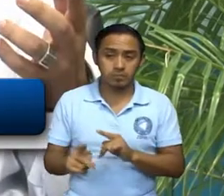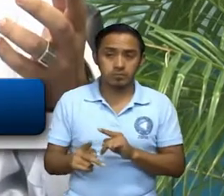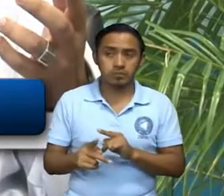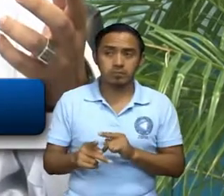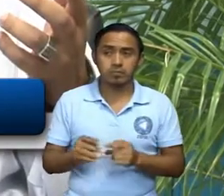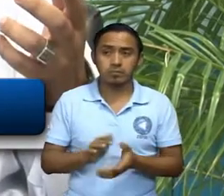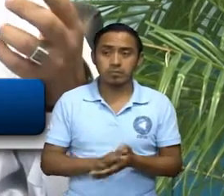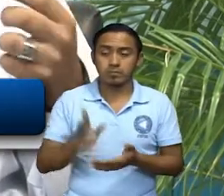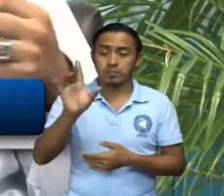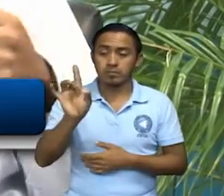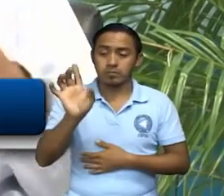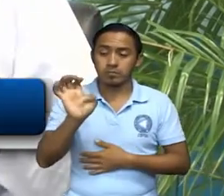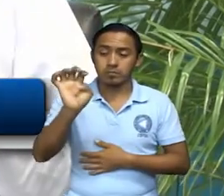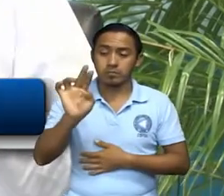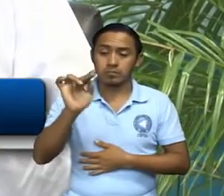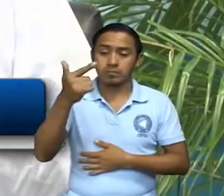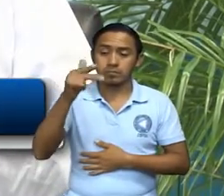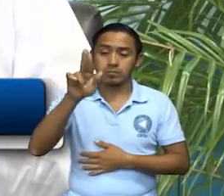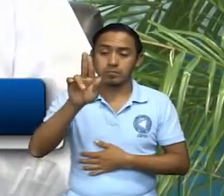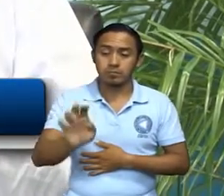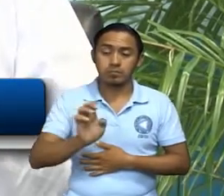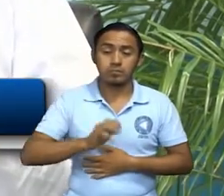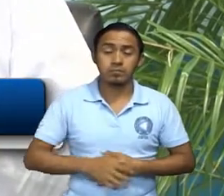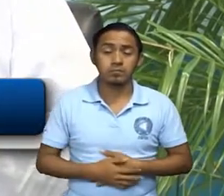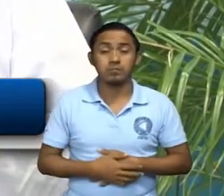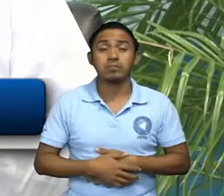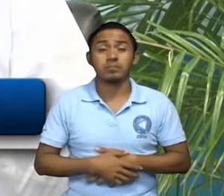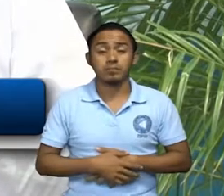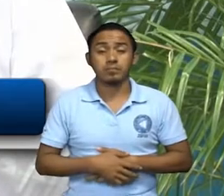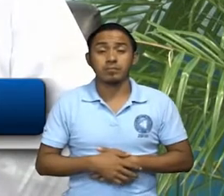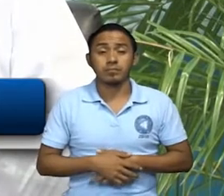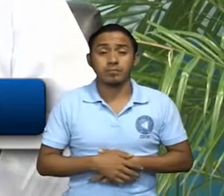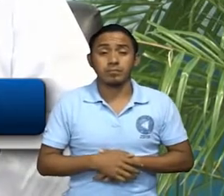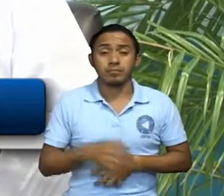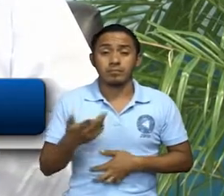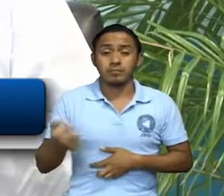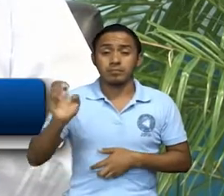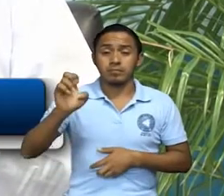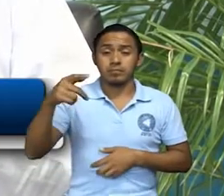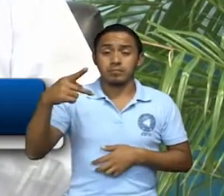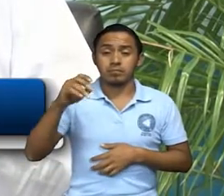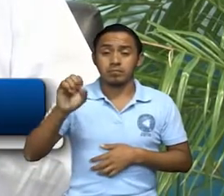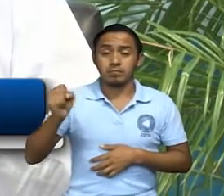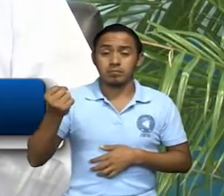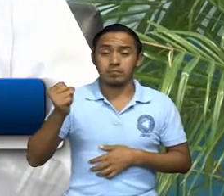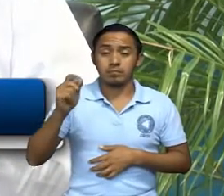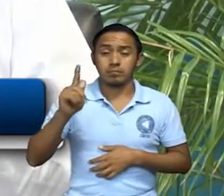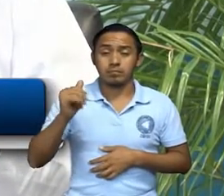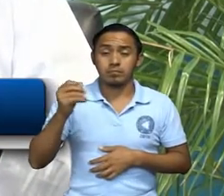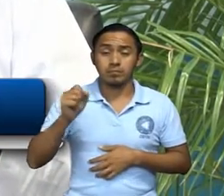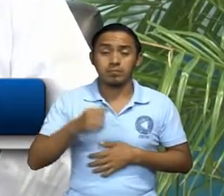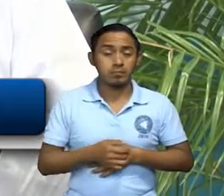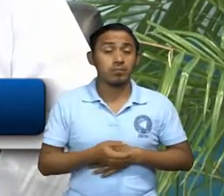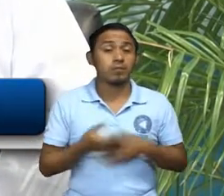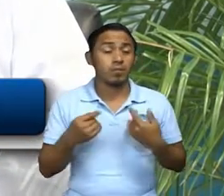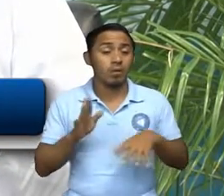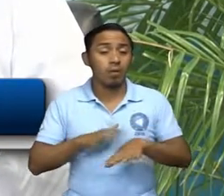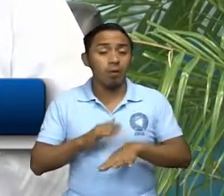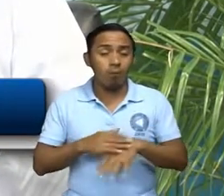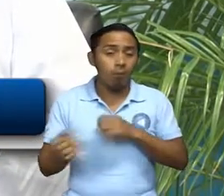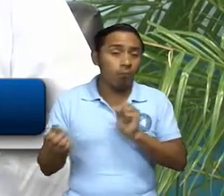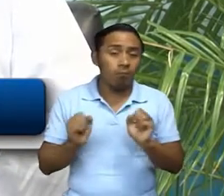dengue. ¿Ya? Entonces, algunas veces, signo. Exactamente, la epistaxis es un signo de alarma. ¿Ya? Entonces, aunque